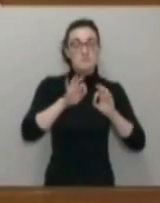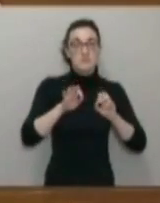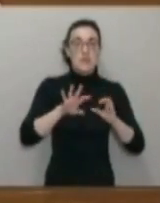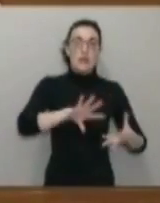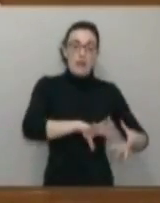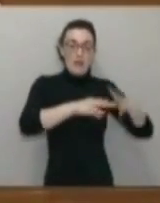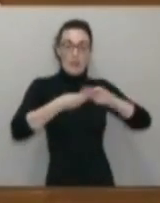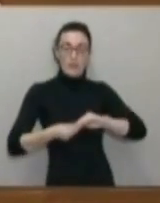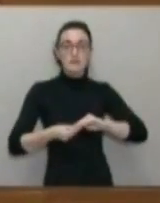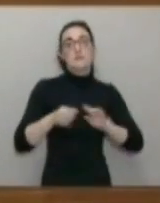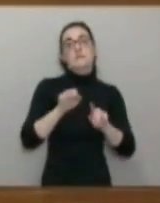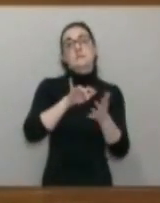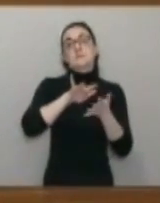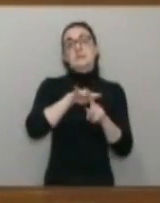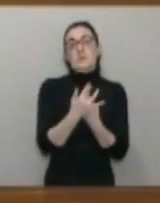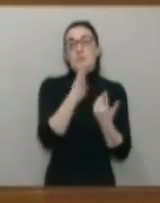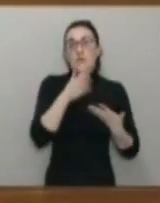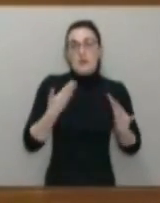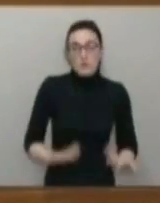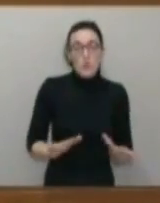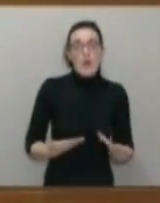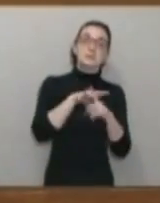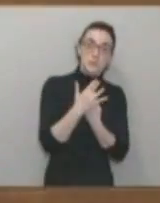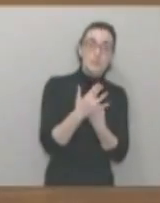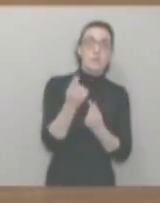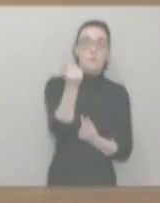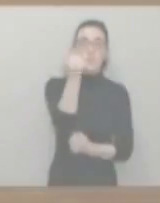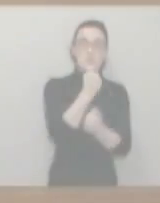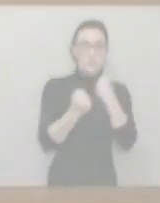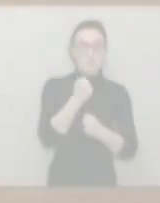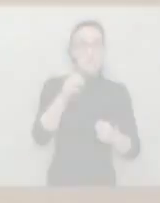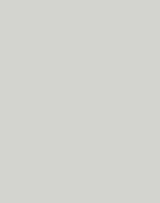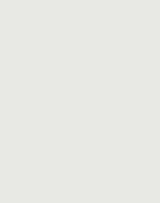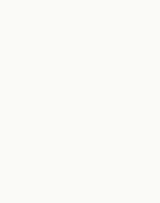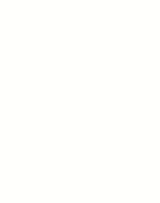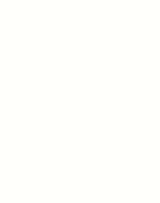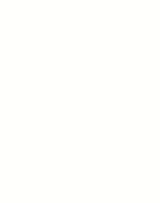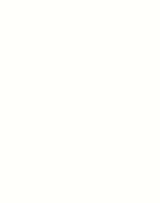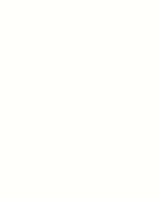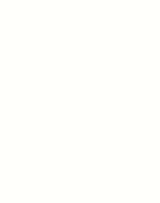a los tiempos actuales y que se acomode a las necesidades presupuestarias de nuestra comunidad autónoma.